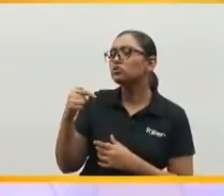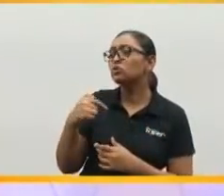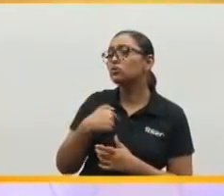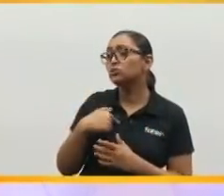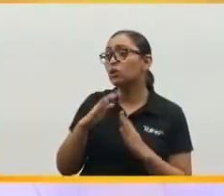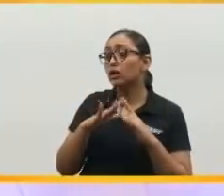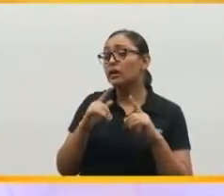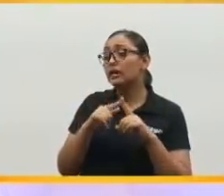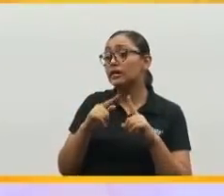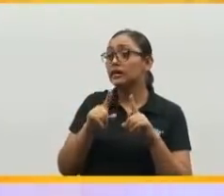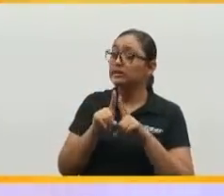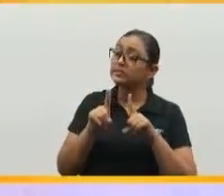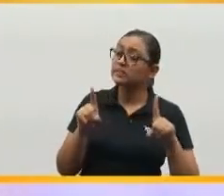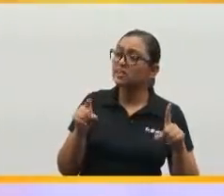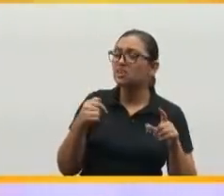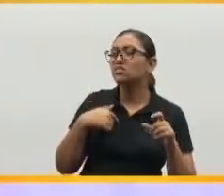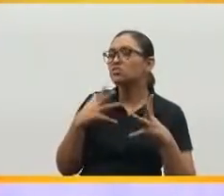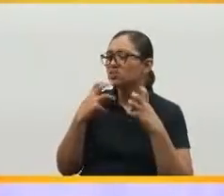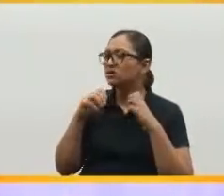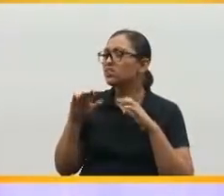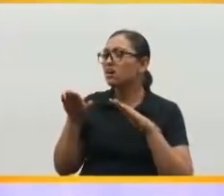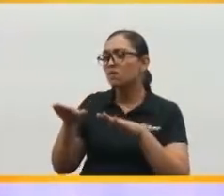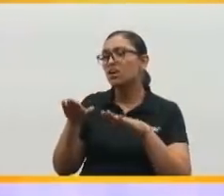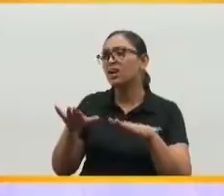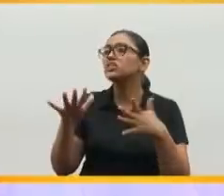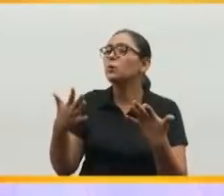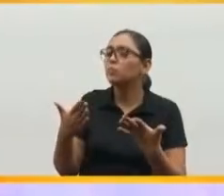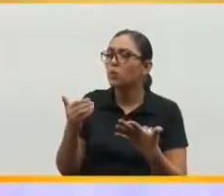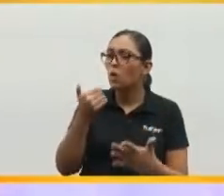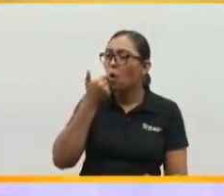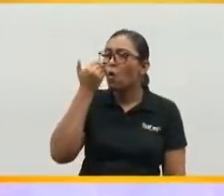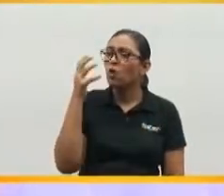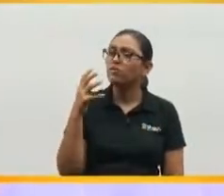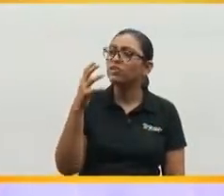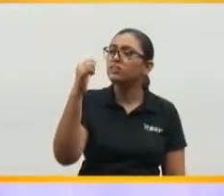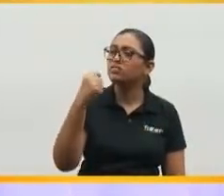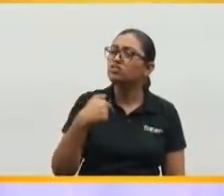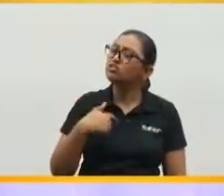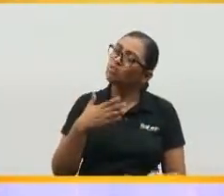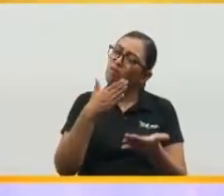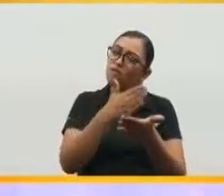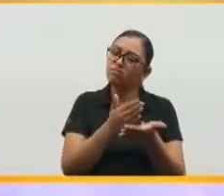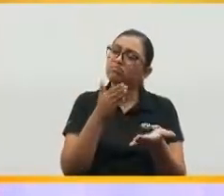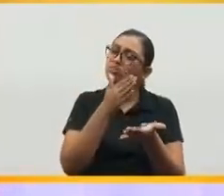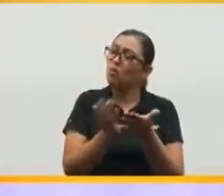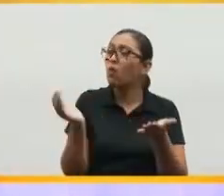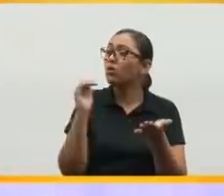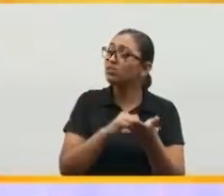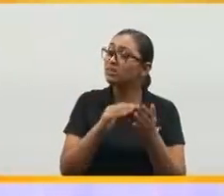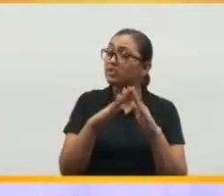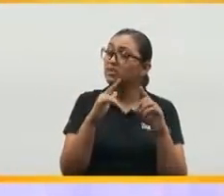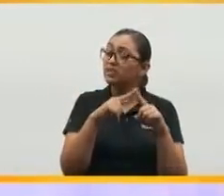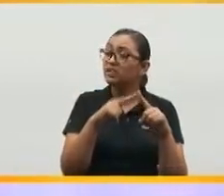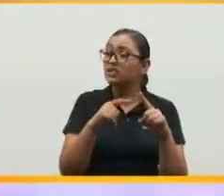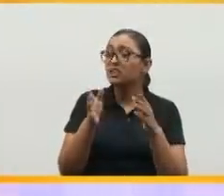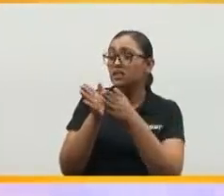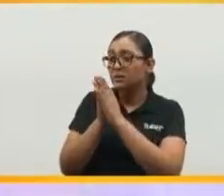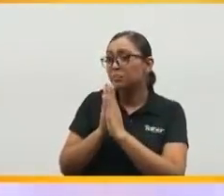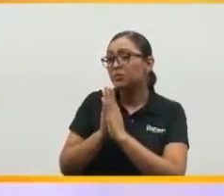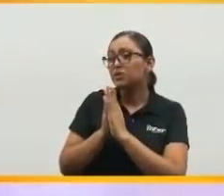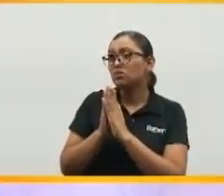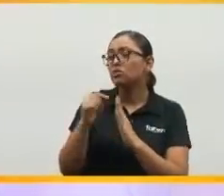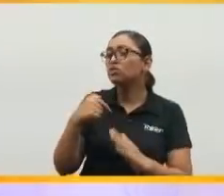de la iglesia y le quiero dar gracias por las actividades de jóvenes, porque a través de una actividad de jóvenes yo volví a ganar la iglesia. Y mire, pastor, logré superar